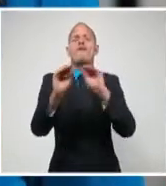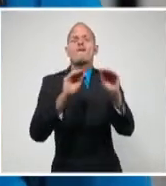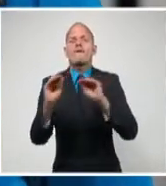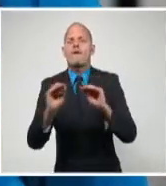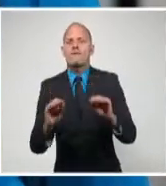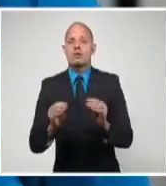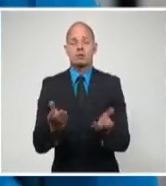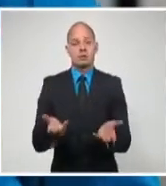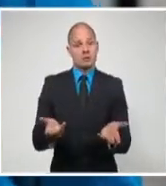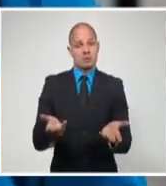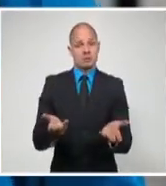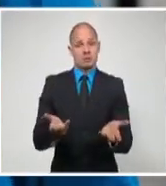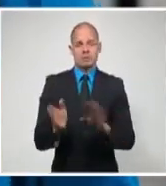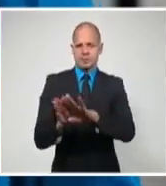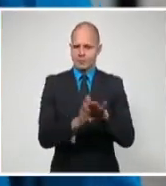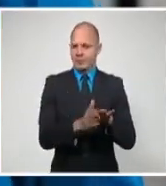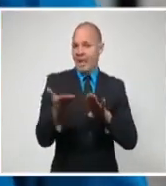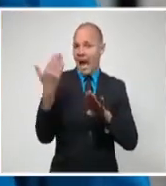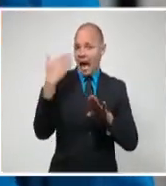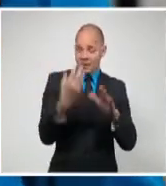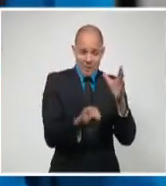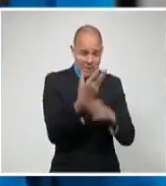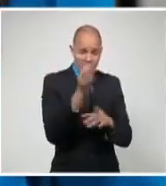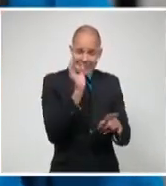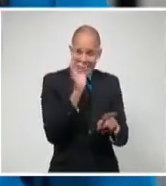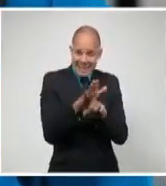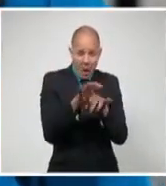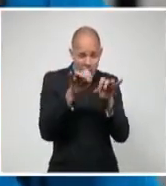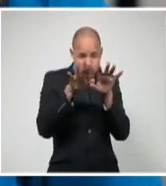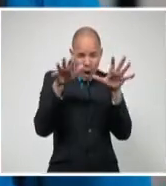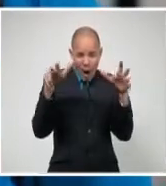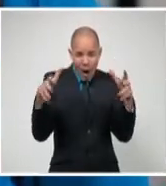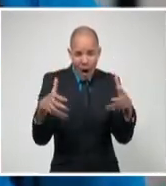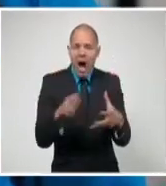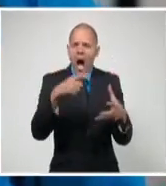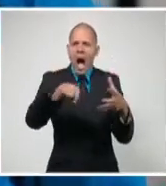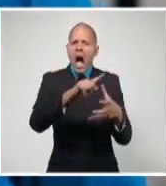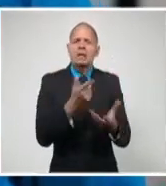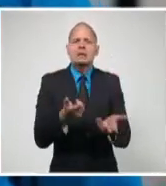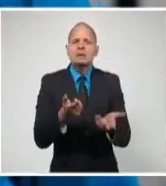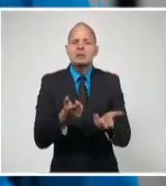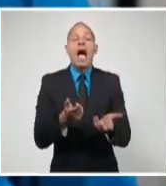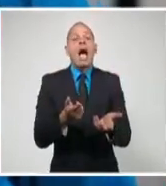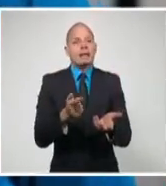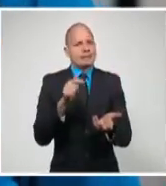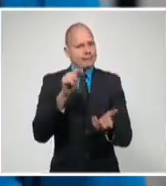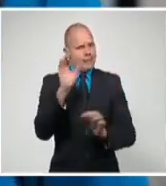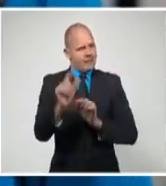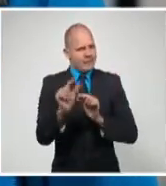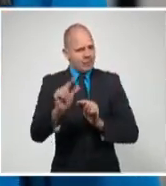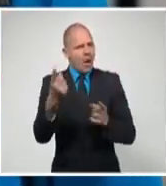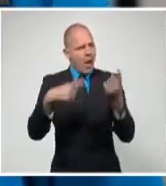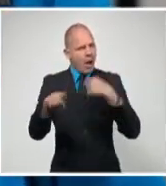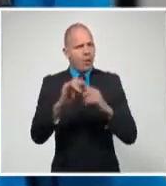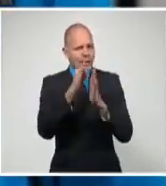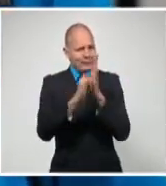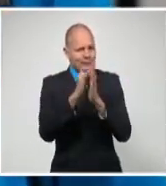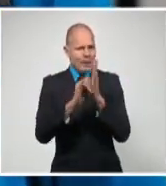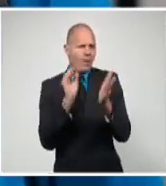aparecieron en redes sociales y algunos sitios de internet historias que mostraban cambios radicales en la naturaleza como